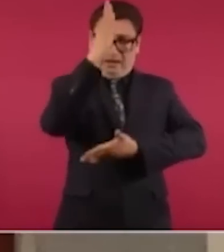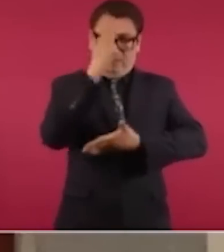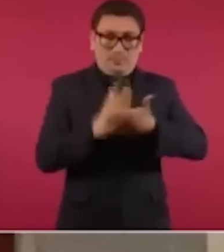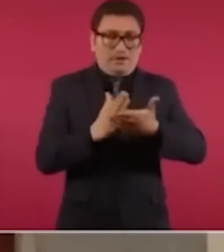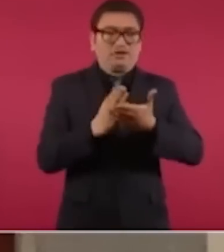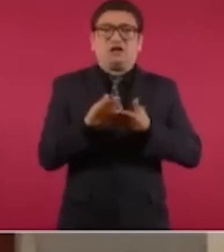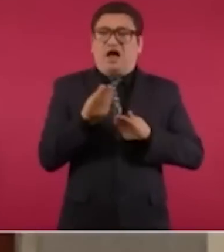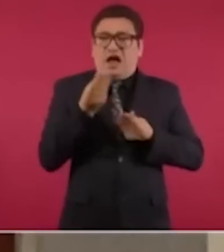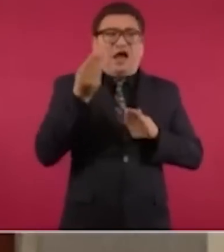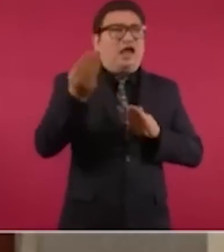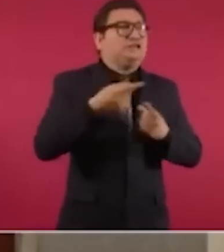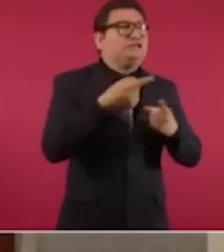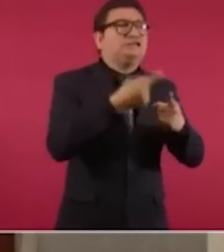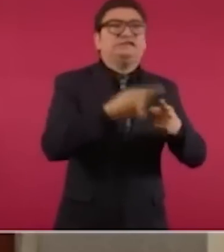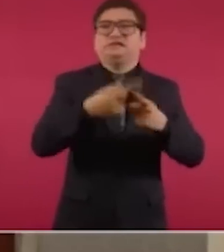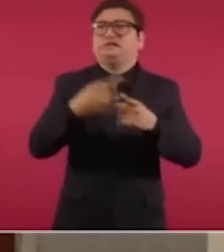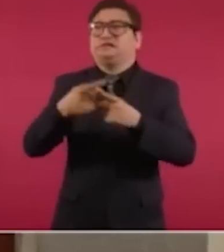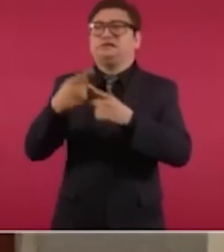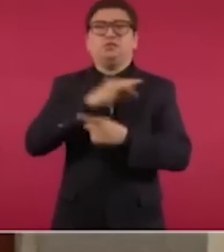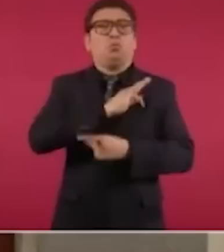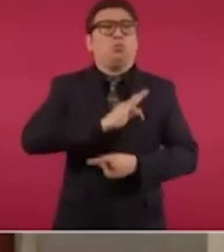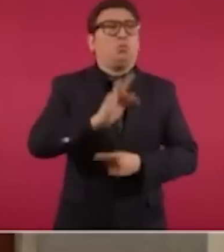a quien fuera capaz